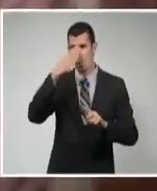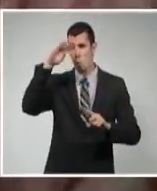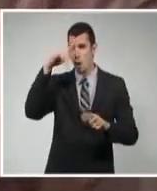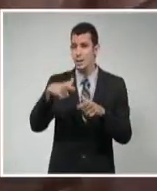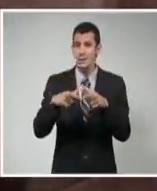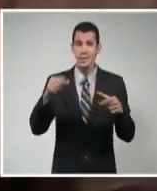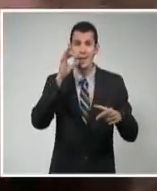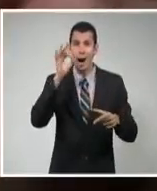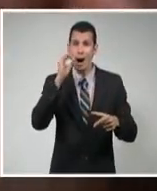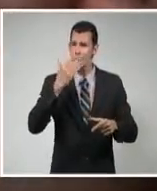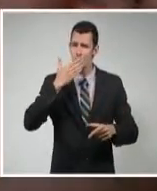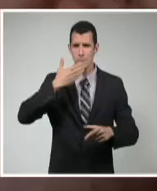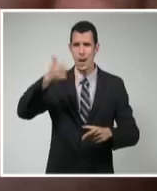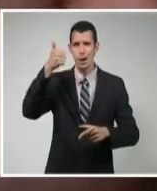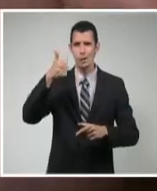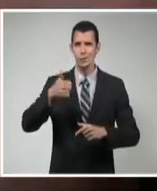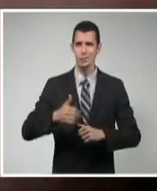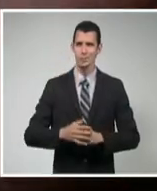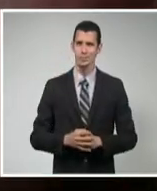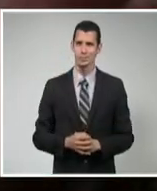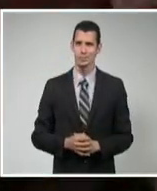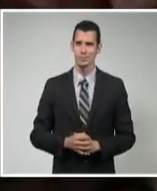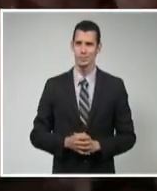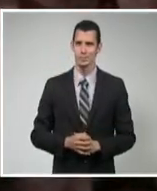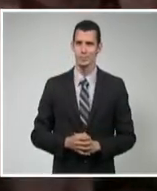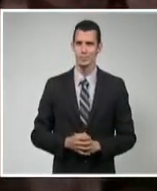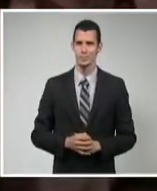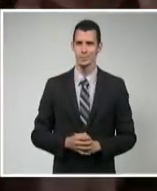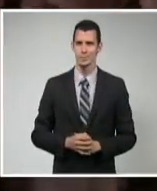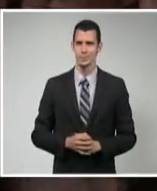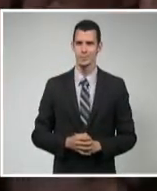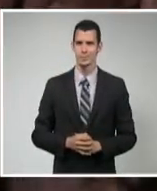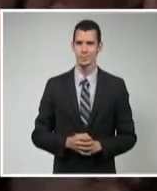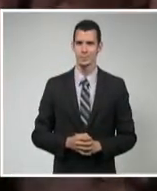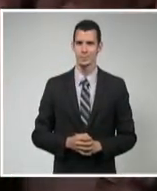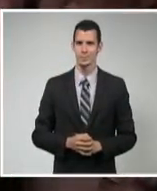liudmila tarancón y manolo rodríguez a las sistemas informativos de la televisión cubana